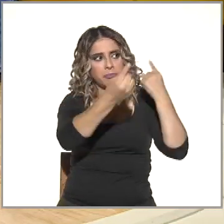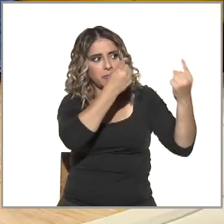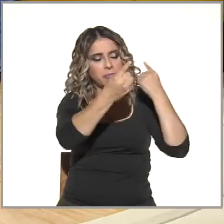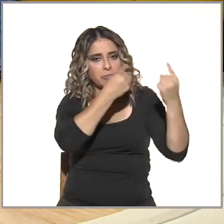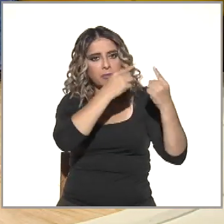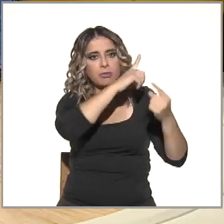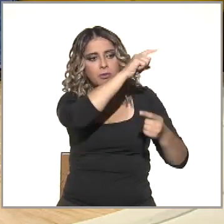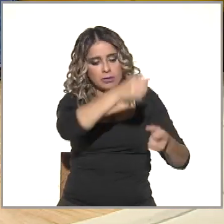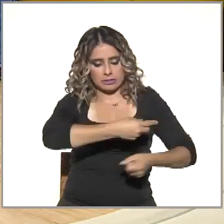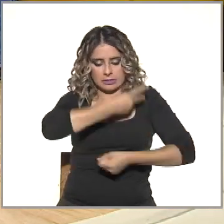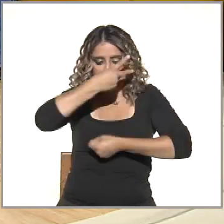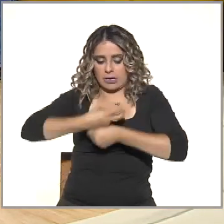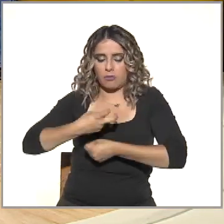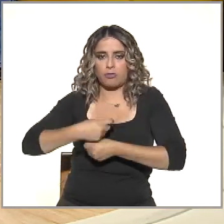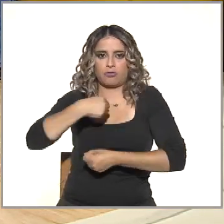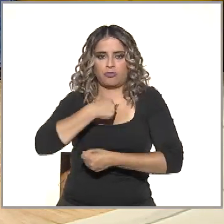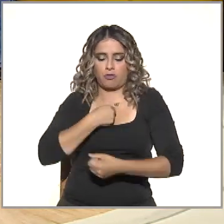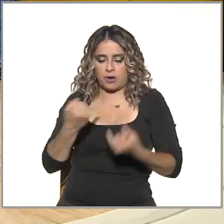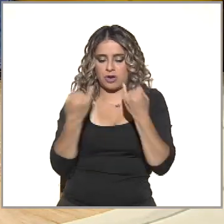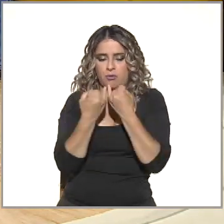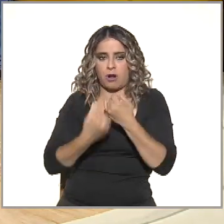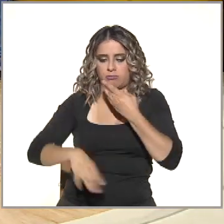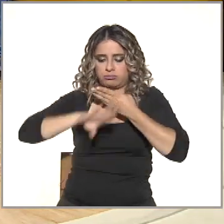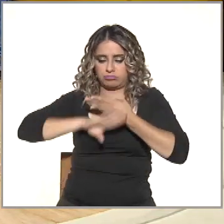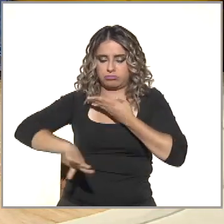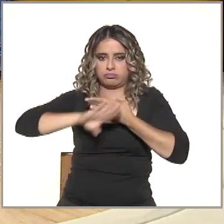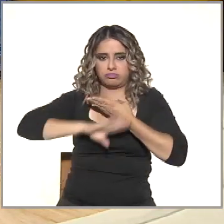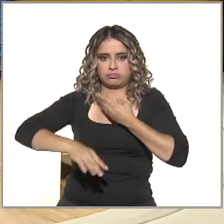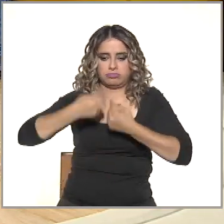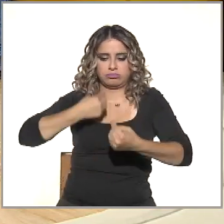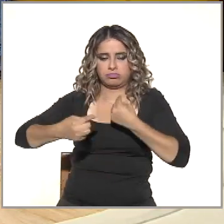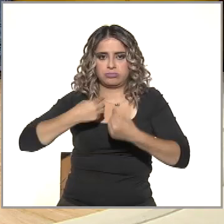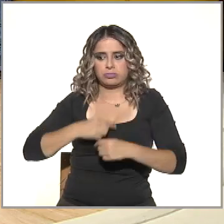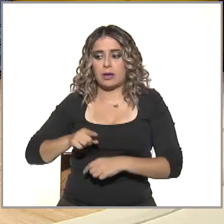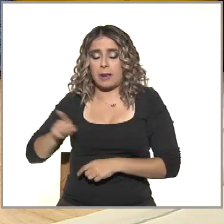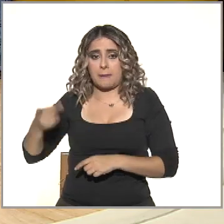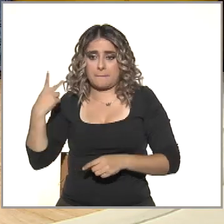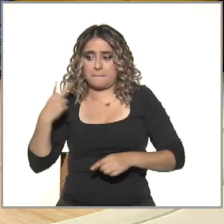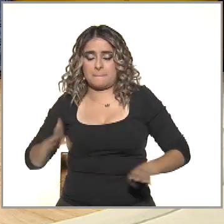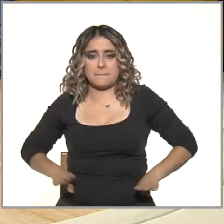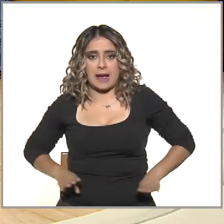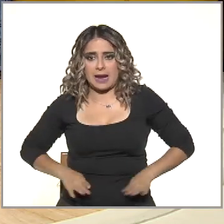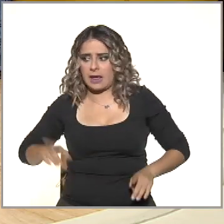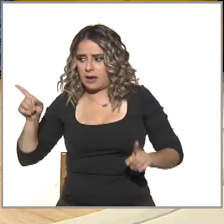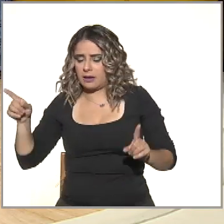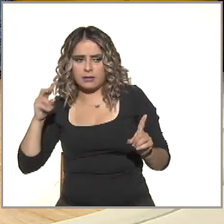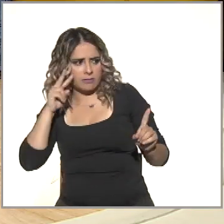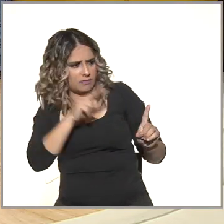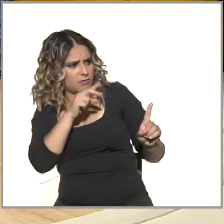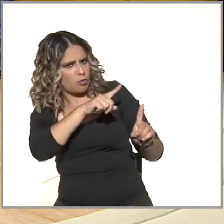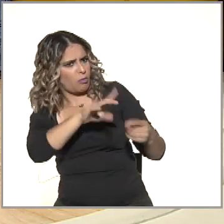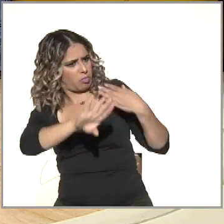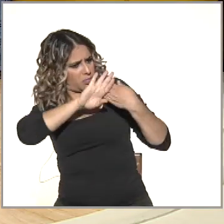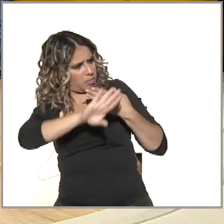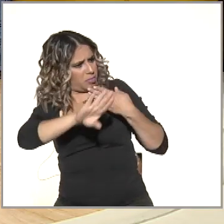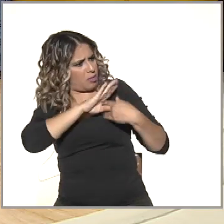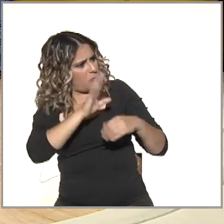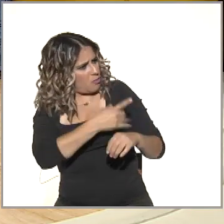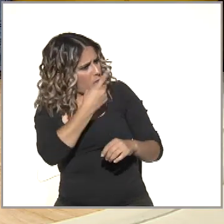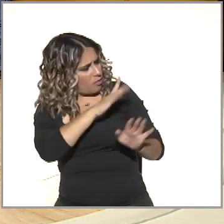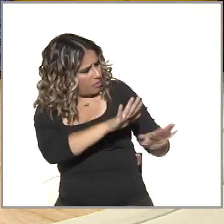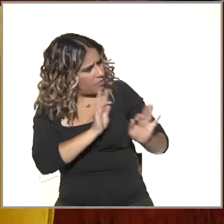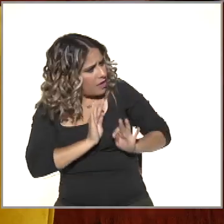marido, que ella tenía como un problema en donde sí, como que se había tragado todo eso, y además creo que